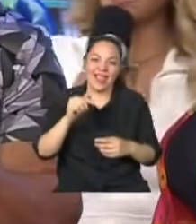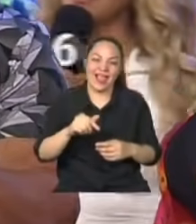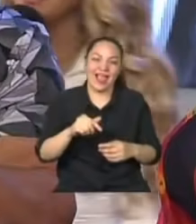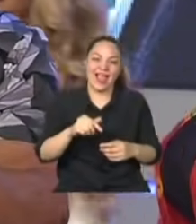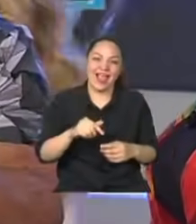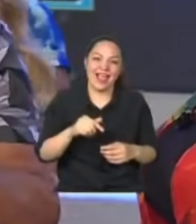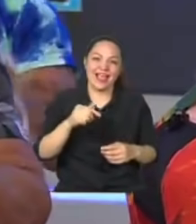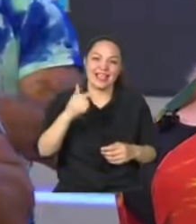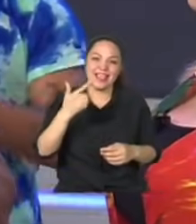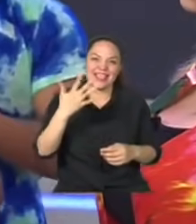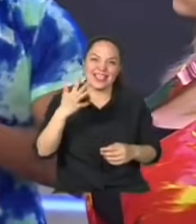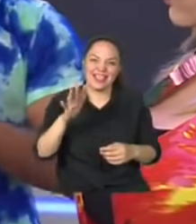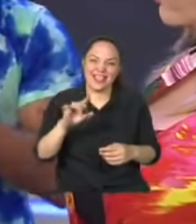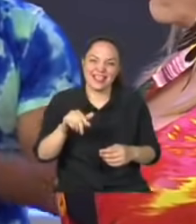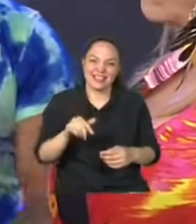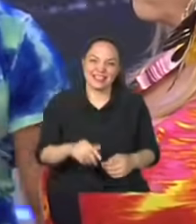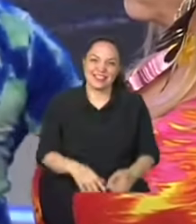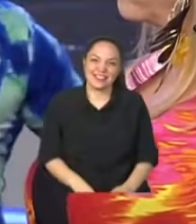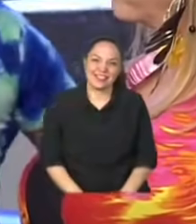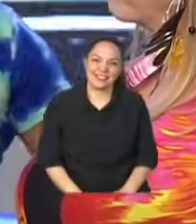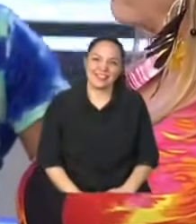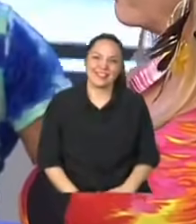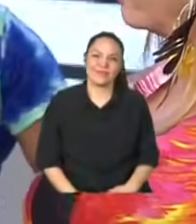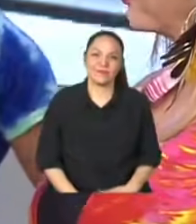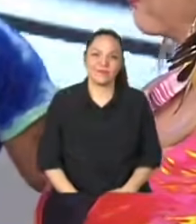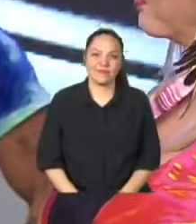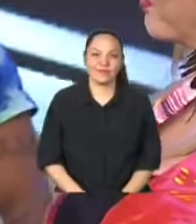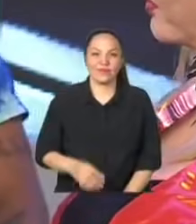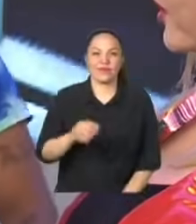81-18-10-30-31. Ándale. En ópera. Ándale.